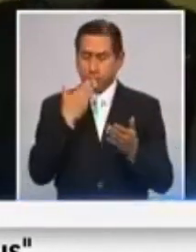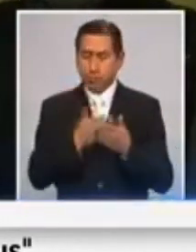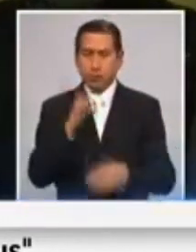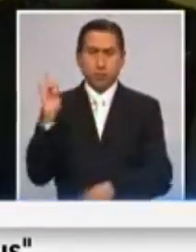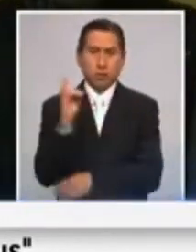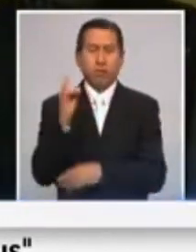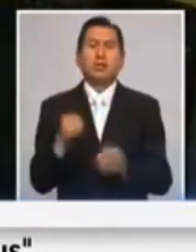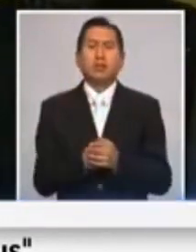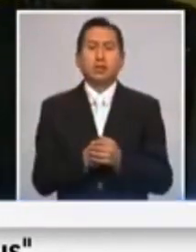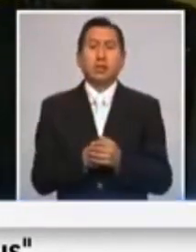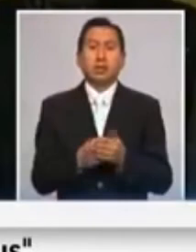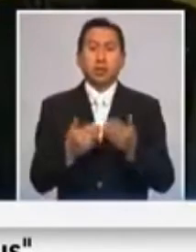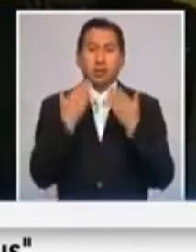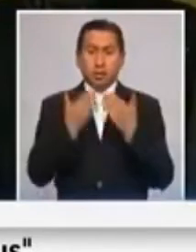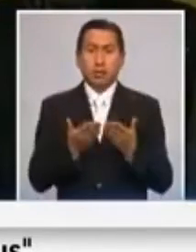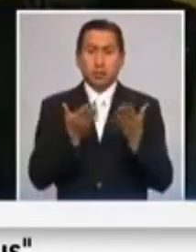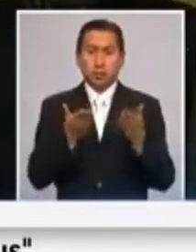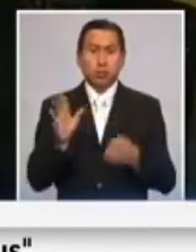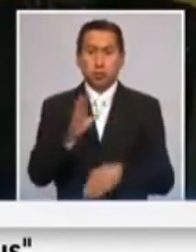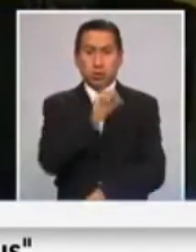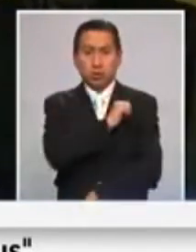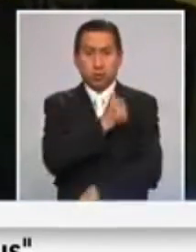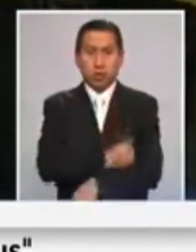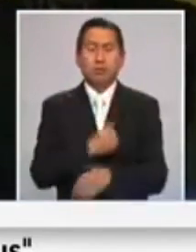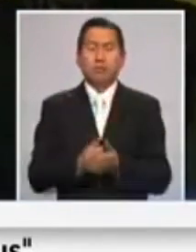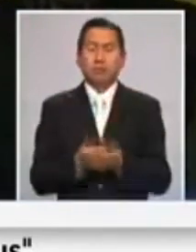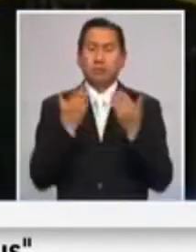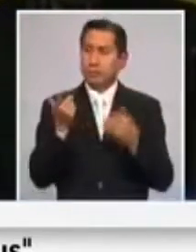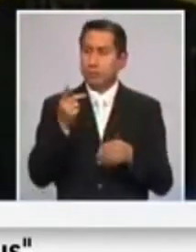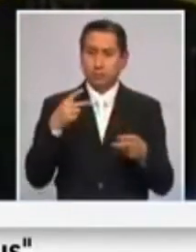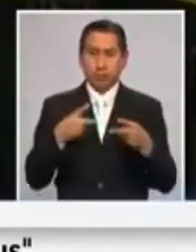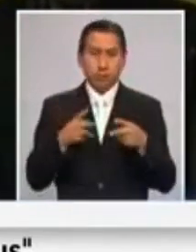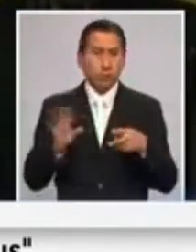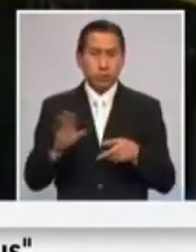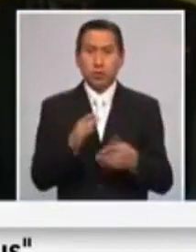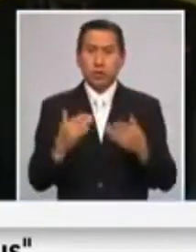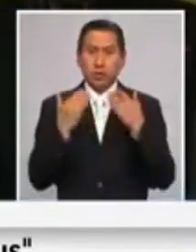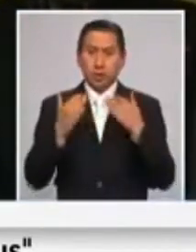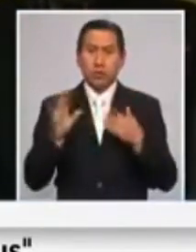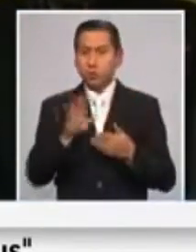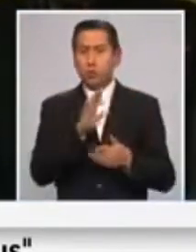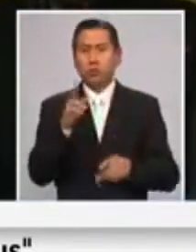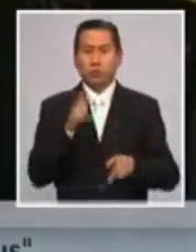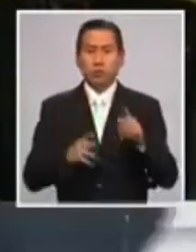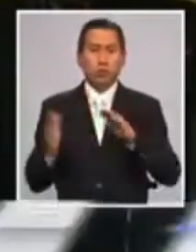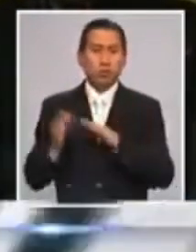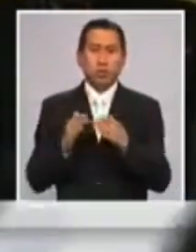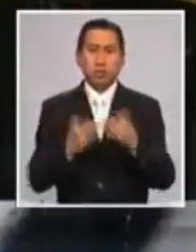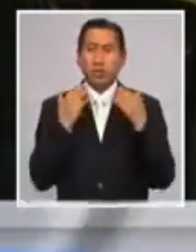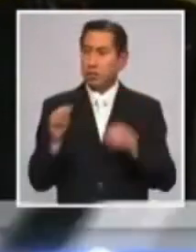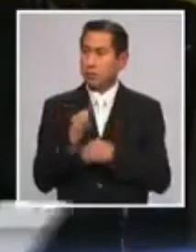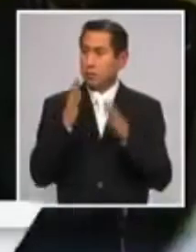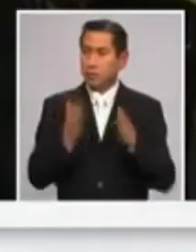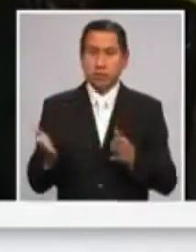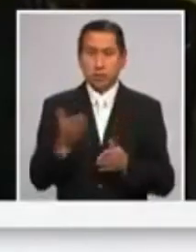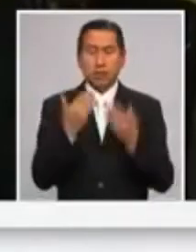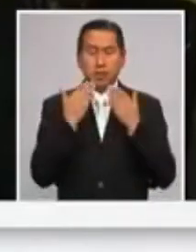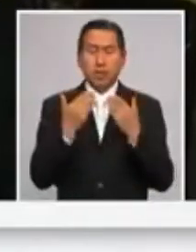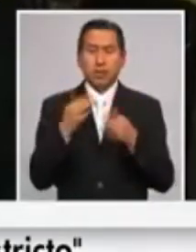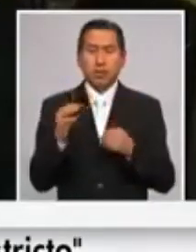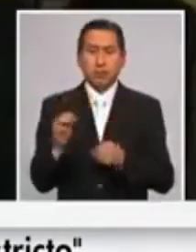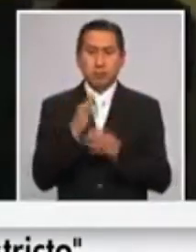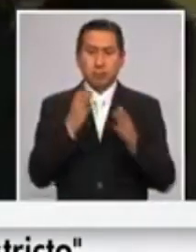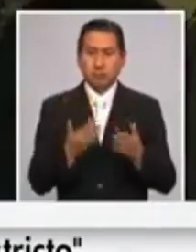país. Gracias, señoras autoridades, gracias, vecinos, gracias, comunarios, gracias, ministros, gracias,